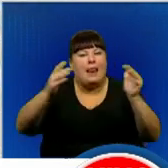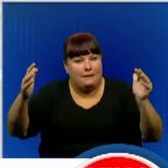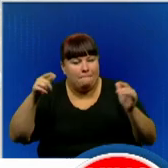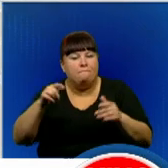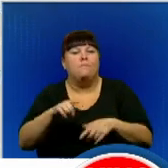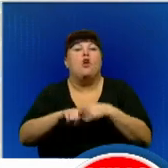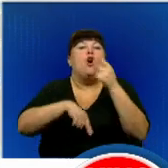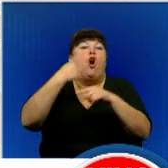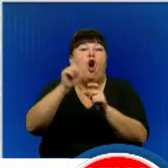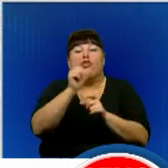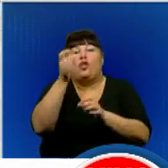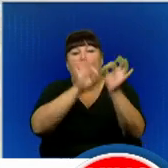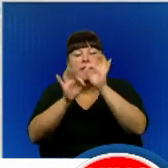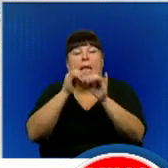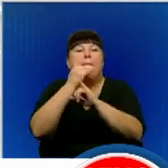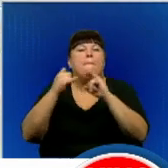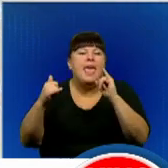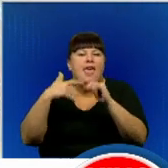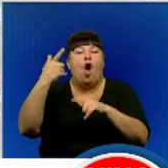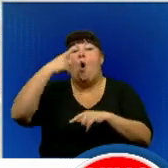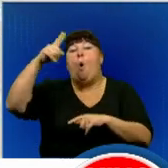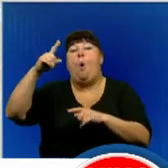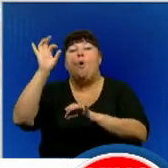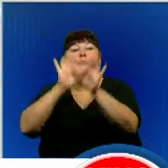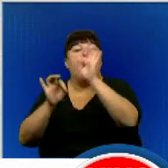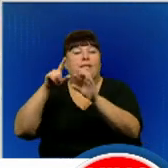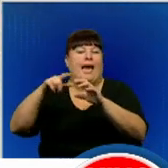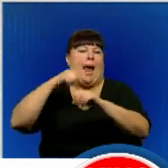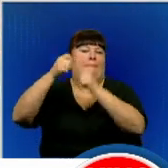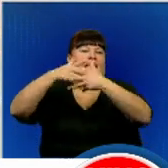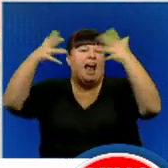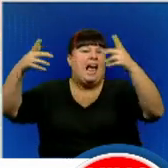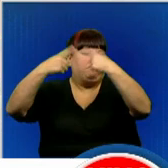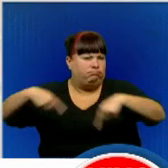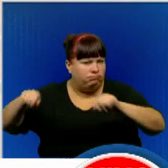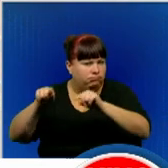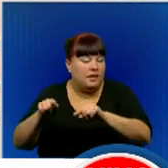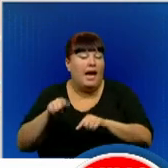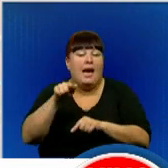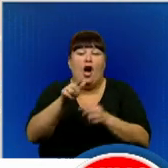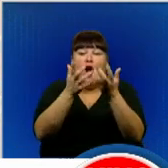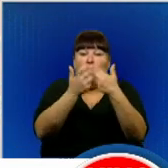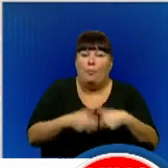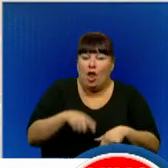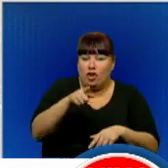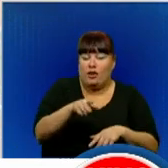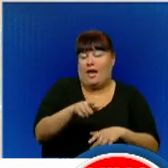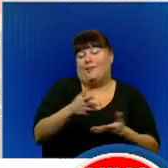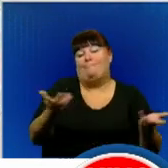otra escala para empresas medianas y una última escala para el resto de las empresas este proyecto